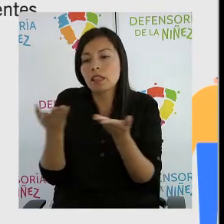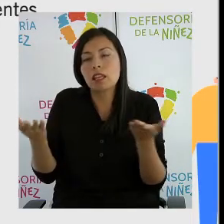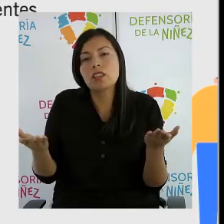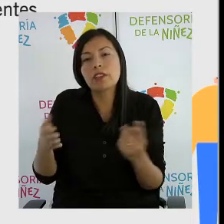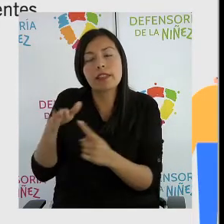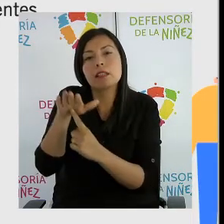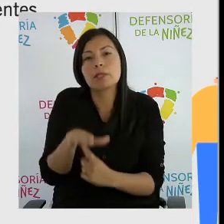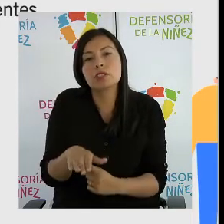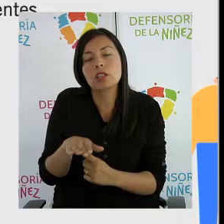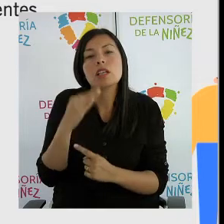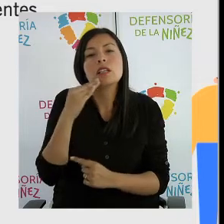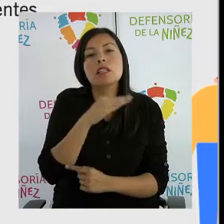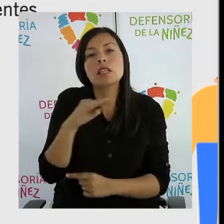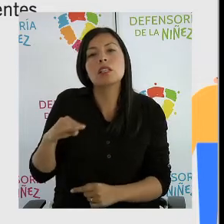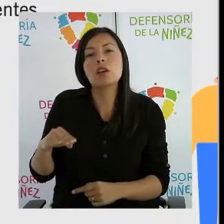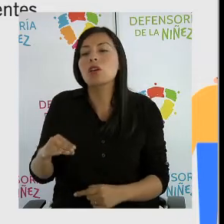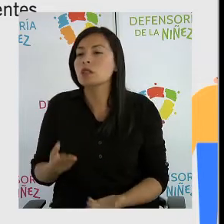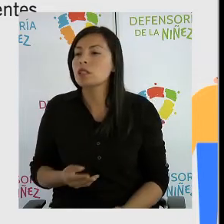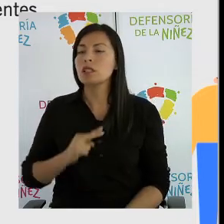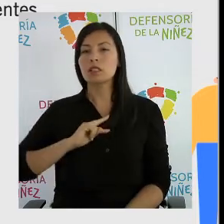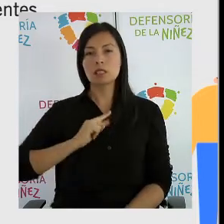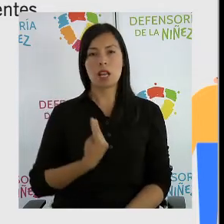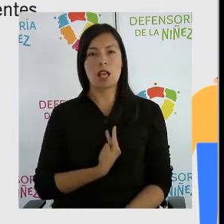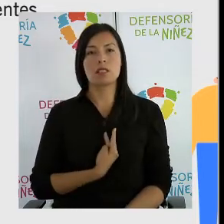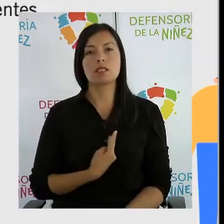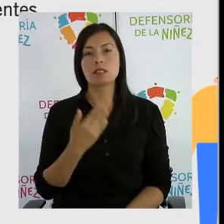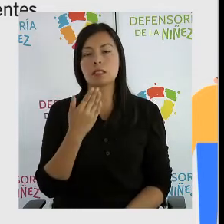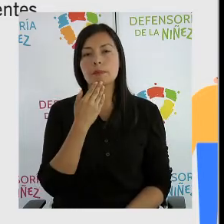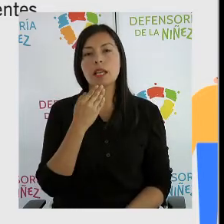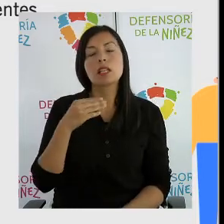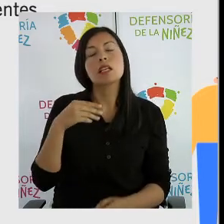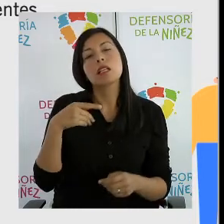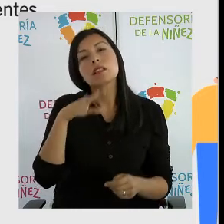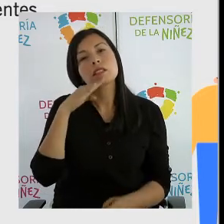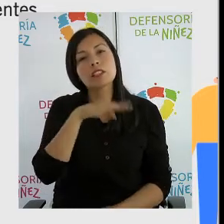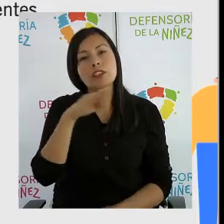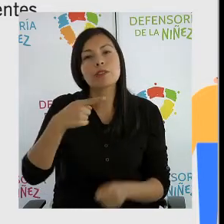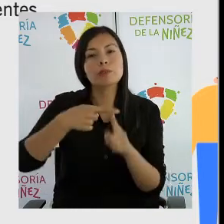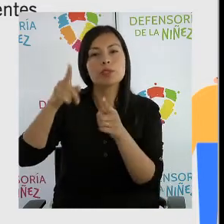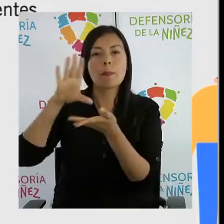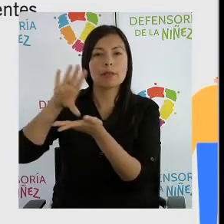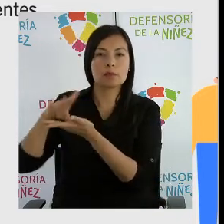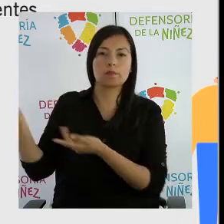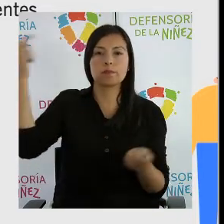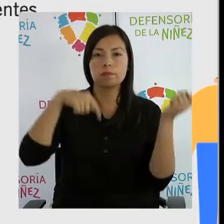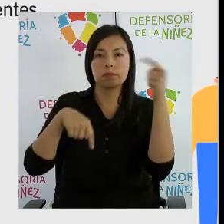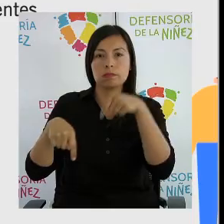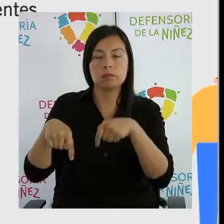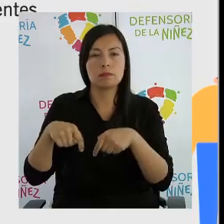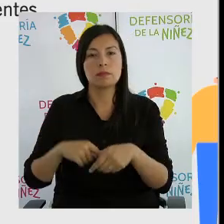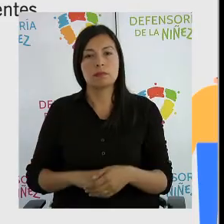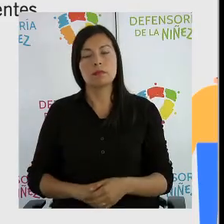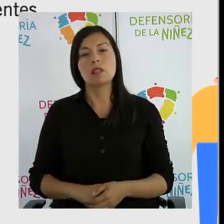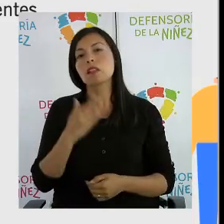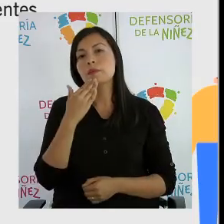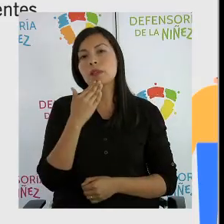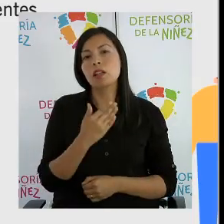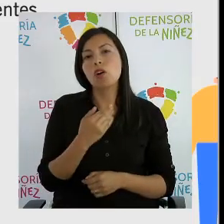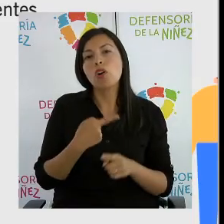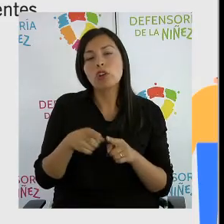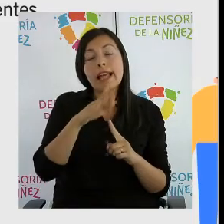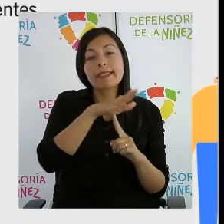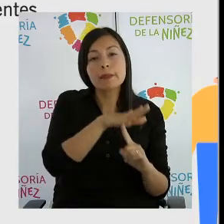niños trans, las vivencias de discriminación de los niños migrantes, también las vivencias de discriminación